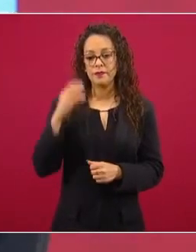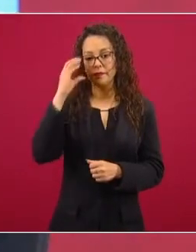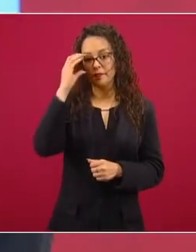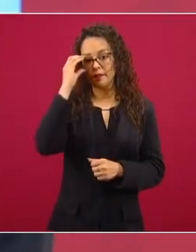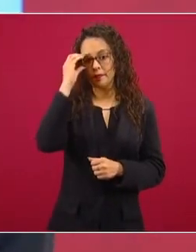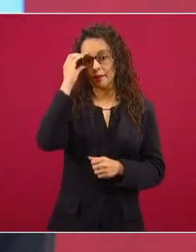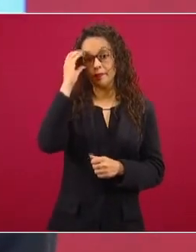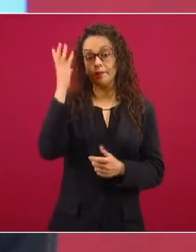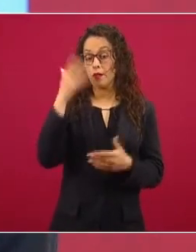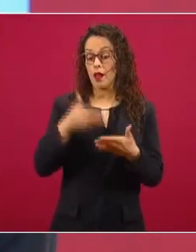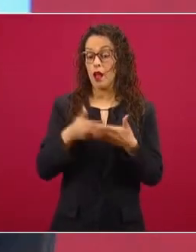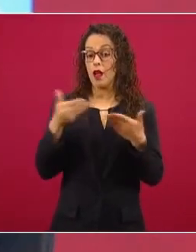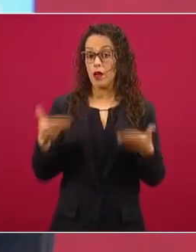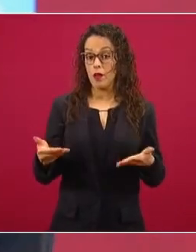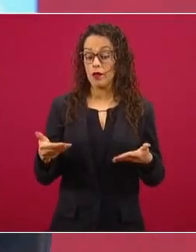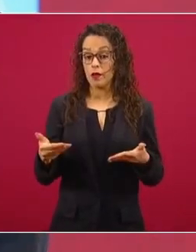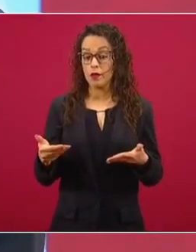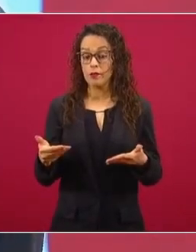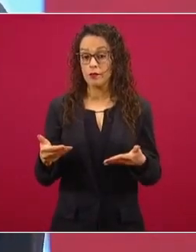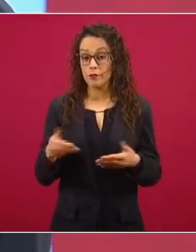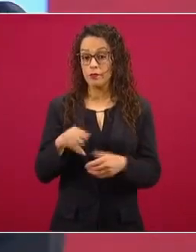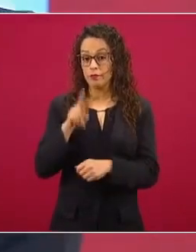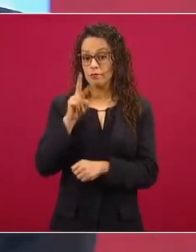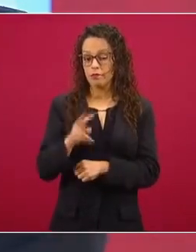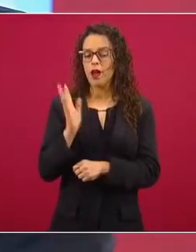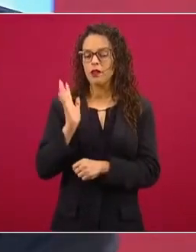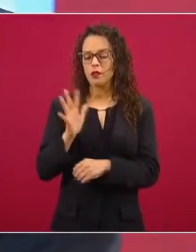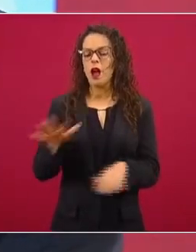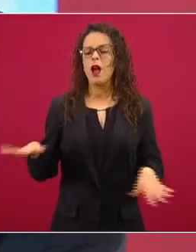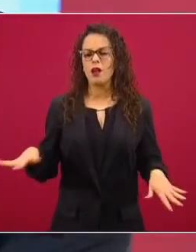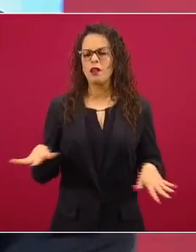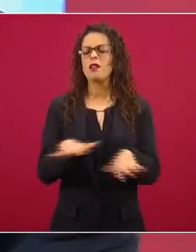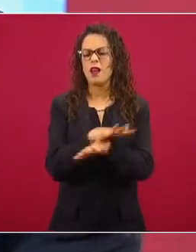Ahora ya es un cambio